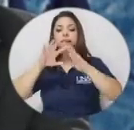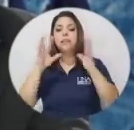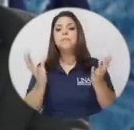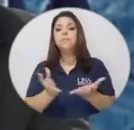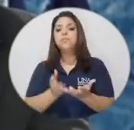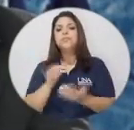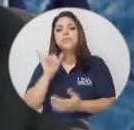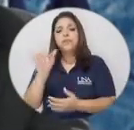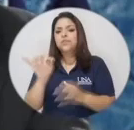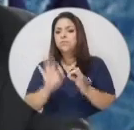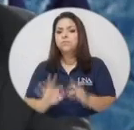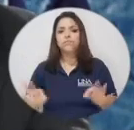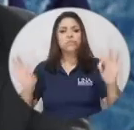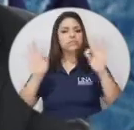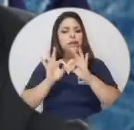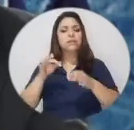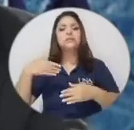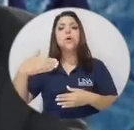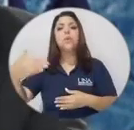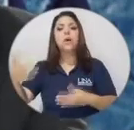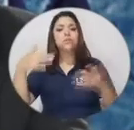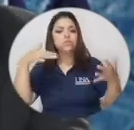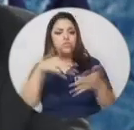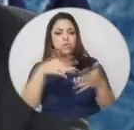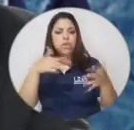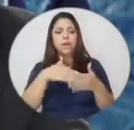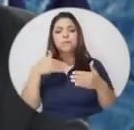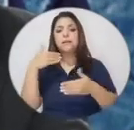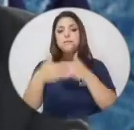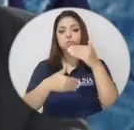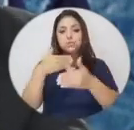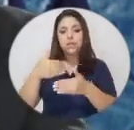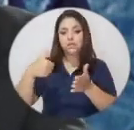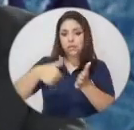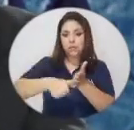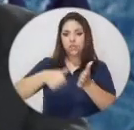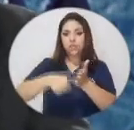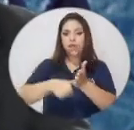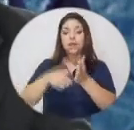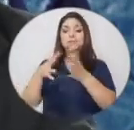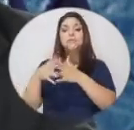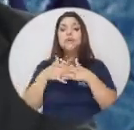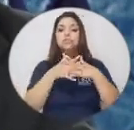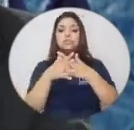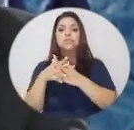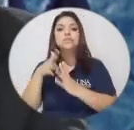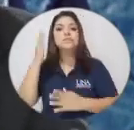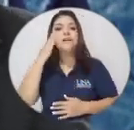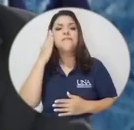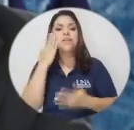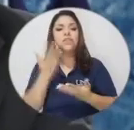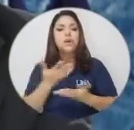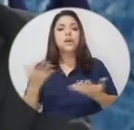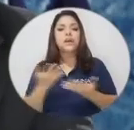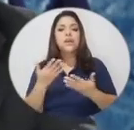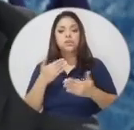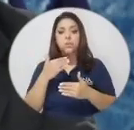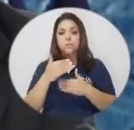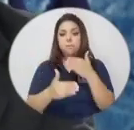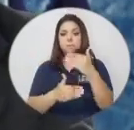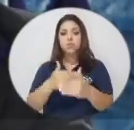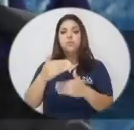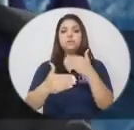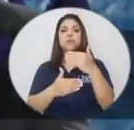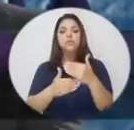es muy relevante a la hora de estudiar el proceso electoral en los Estados Unidos, tomando en cuenta que es un proceso que, pese